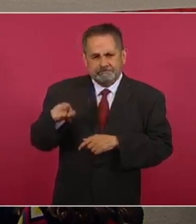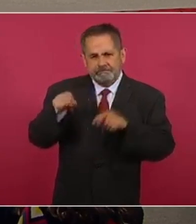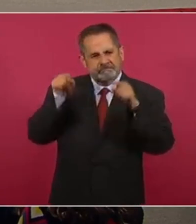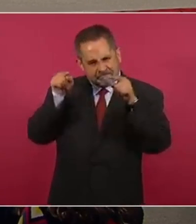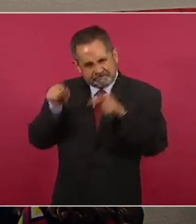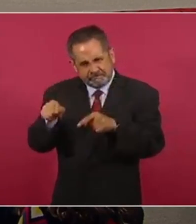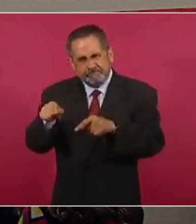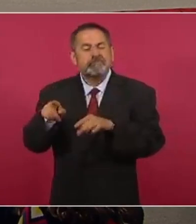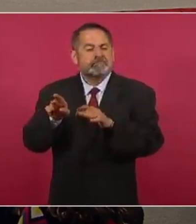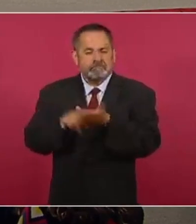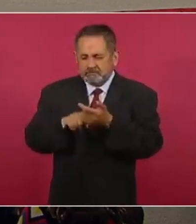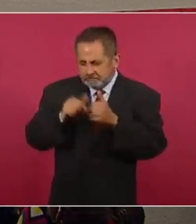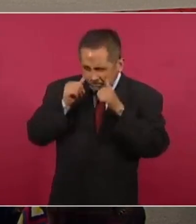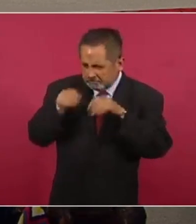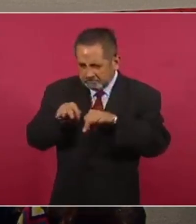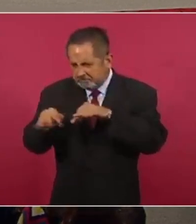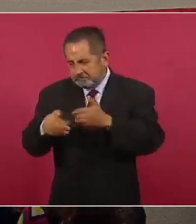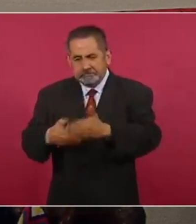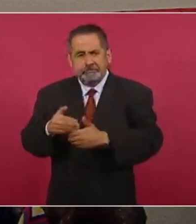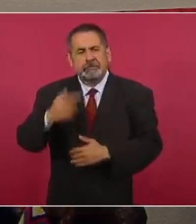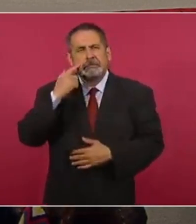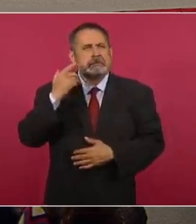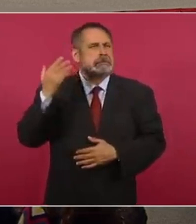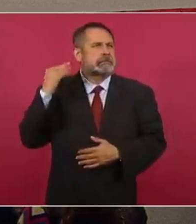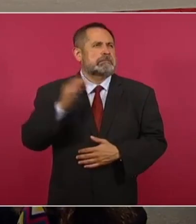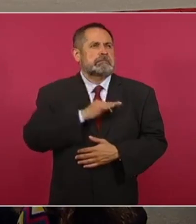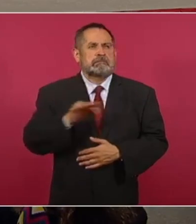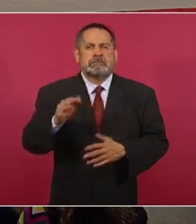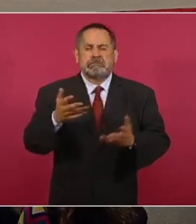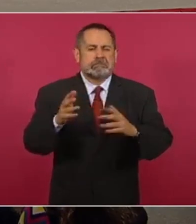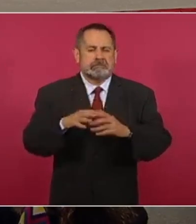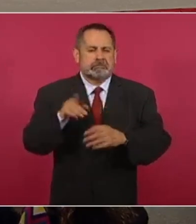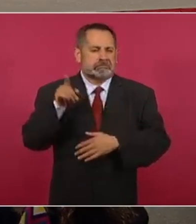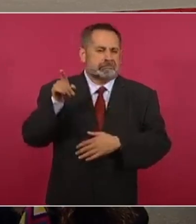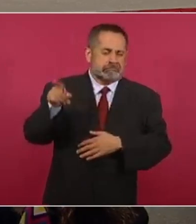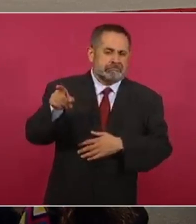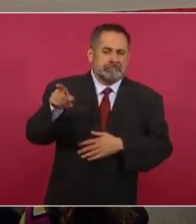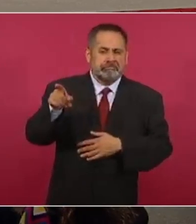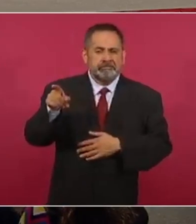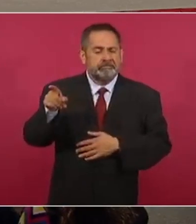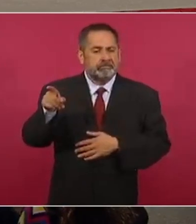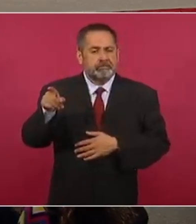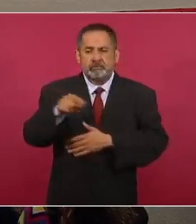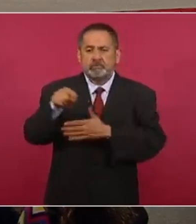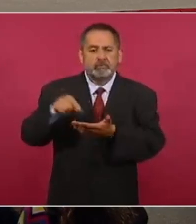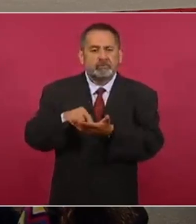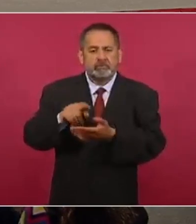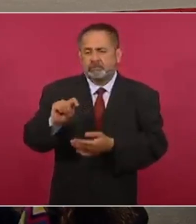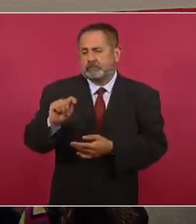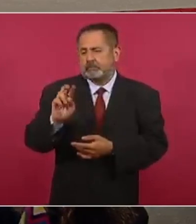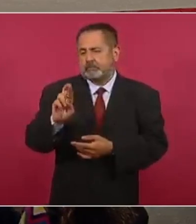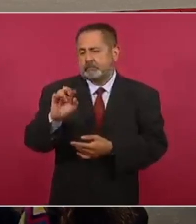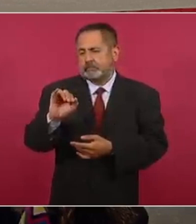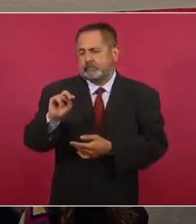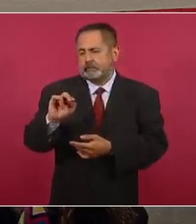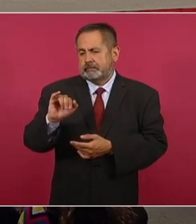y en este que es muy importante hace unos días en el centro vacacional de la trinidad nos acompañó la